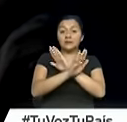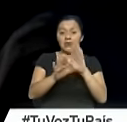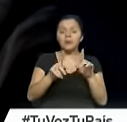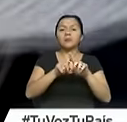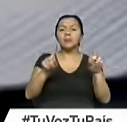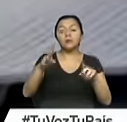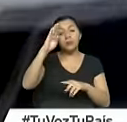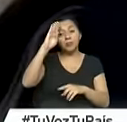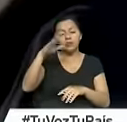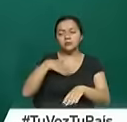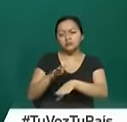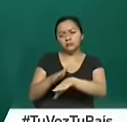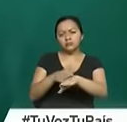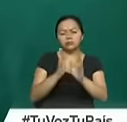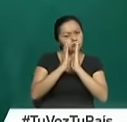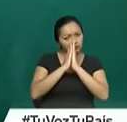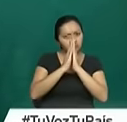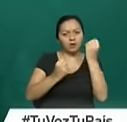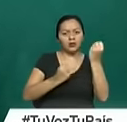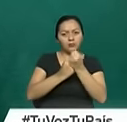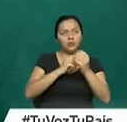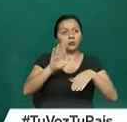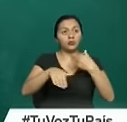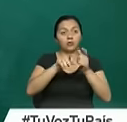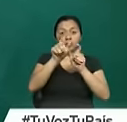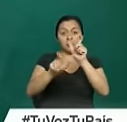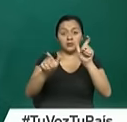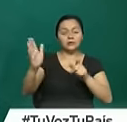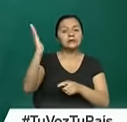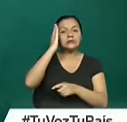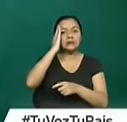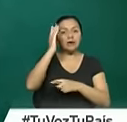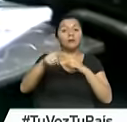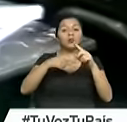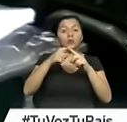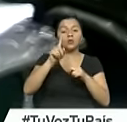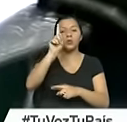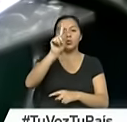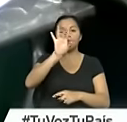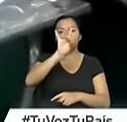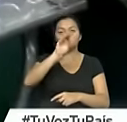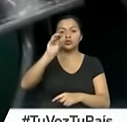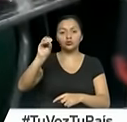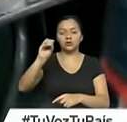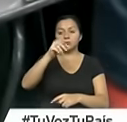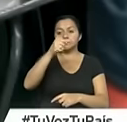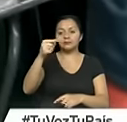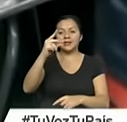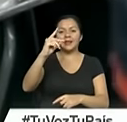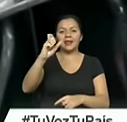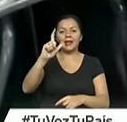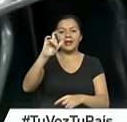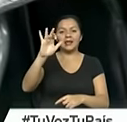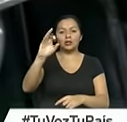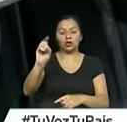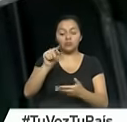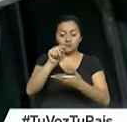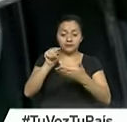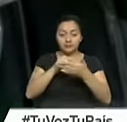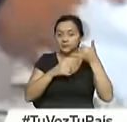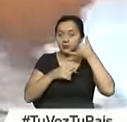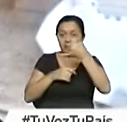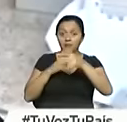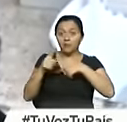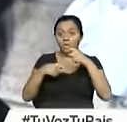embargo, la Policía Nacional pide el apoyo de la ciudadanía, quien puede llamar al 1-800-DELITO para combatir el expendio